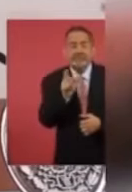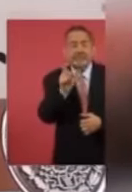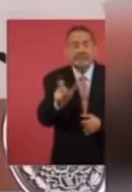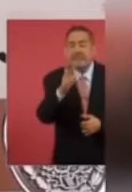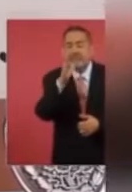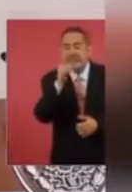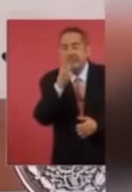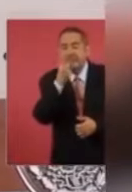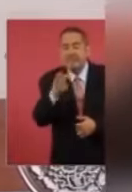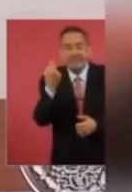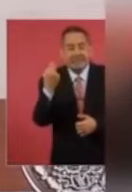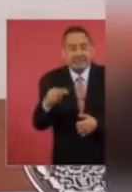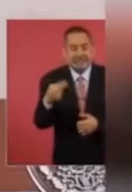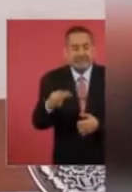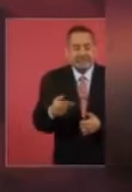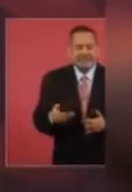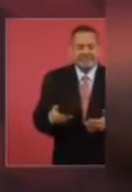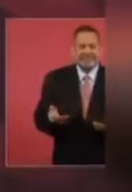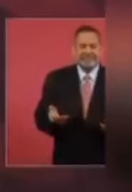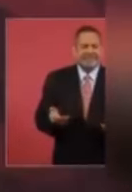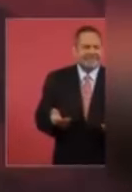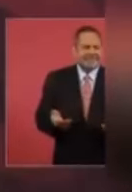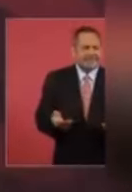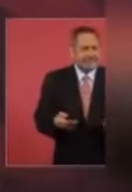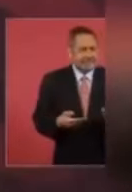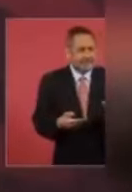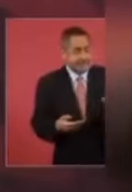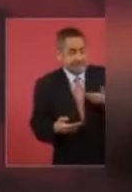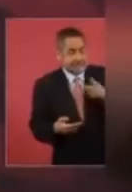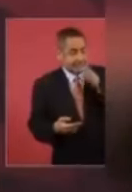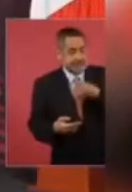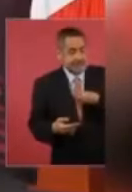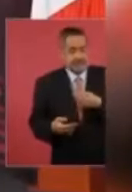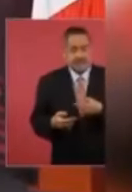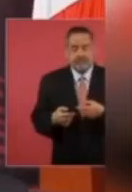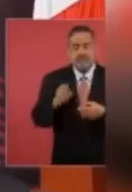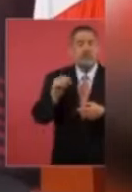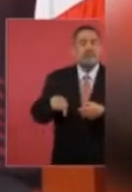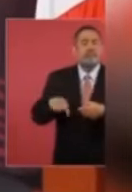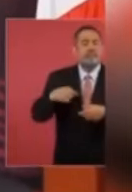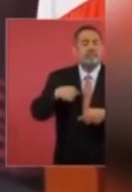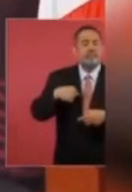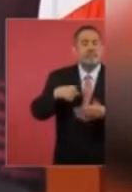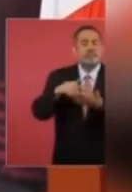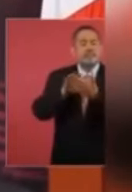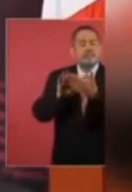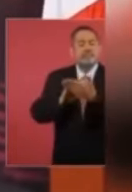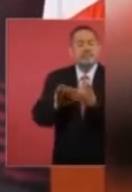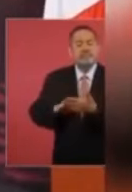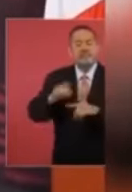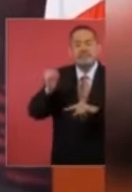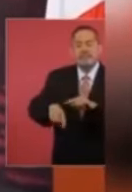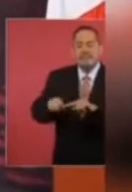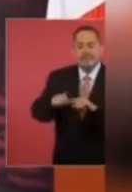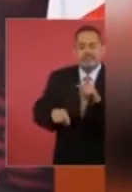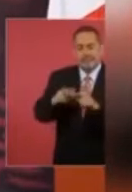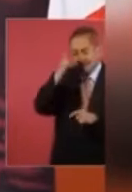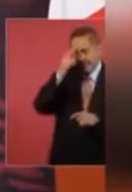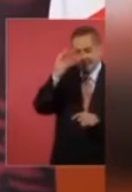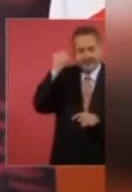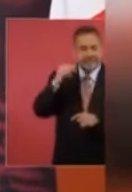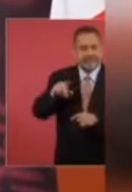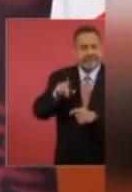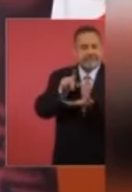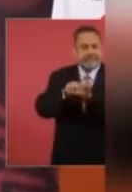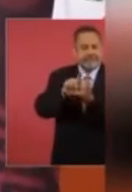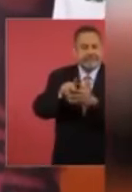le llegue a todo los mexicanos no podemos permitir que suceda esto no sin antes recordarle que se suscriba comparta este video y también le